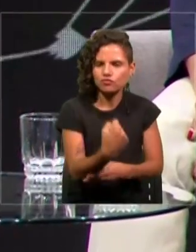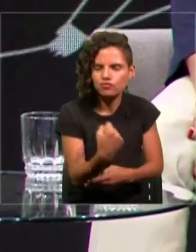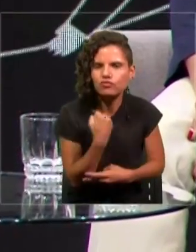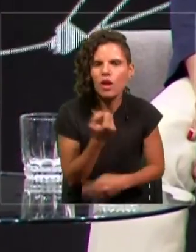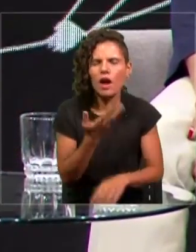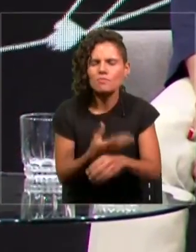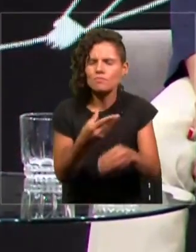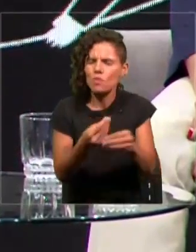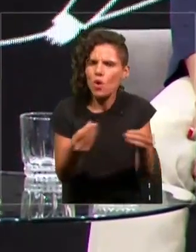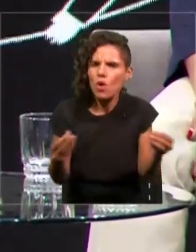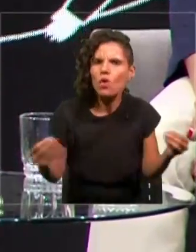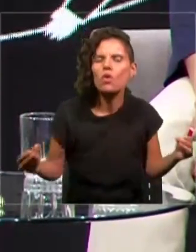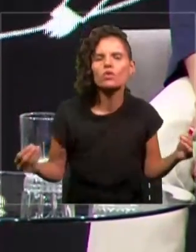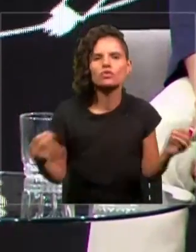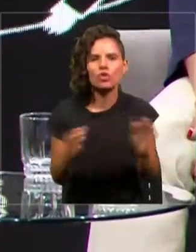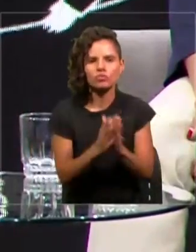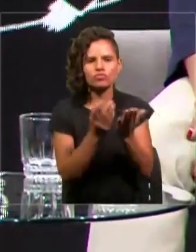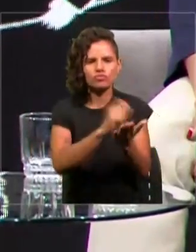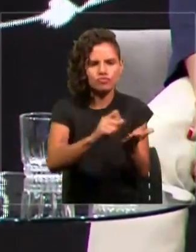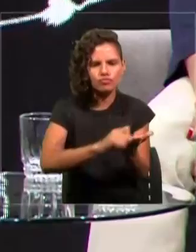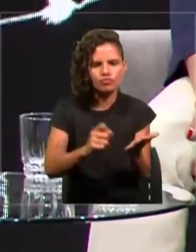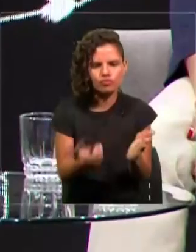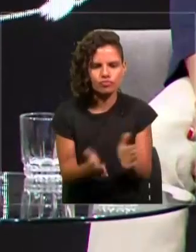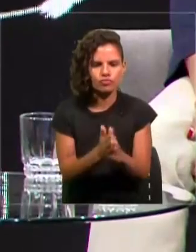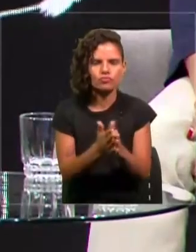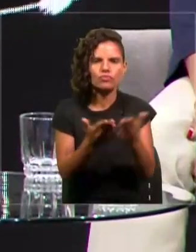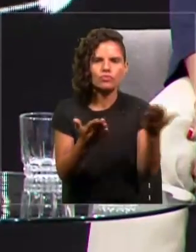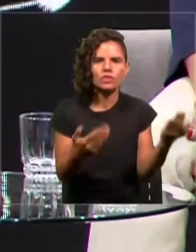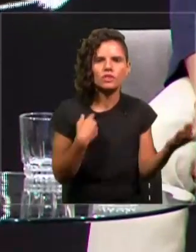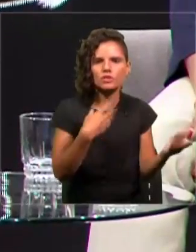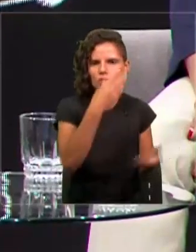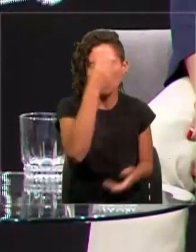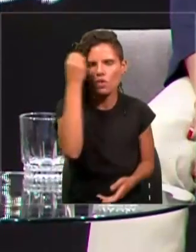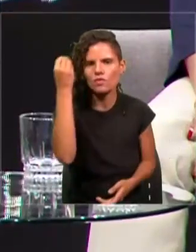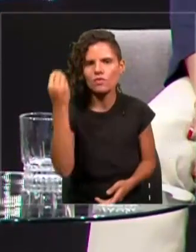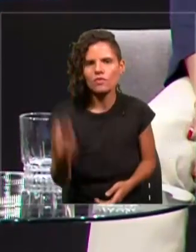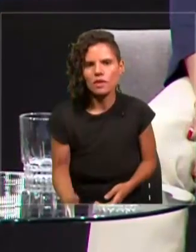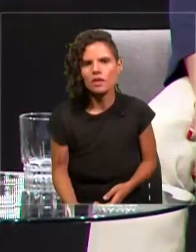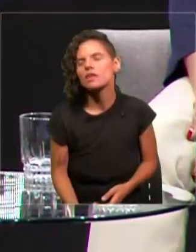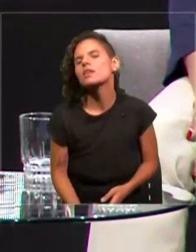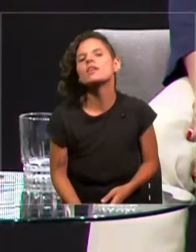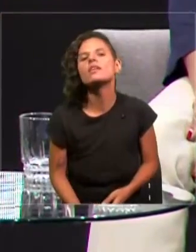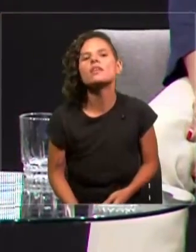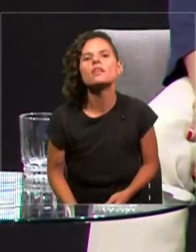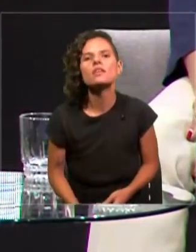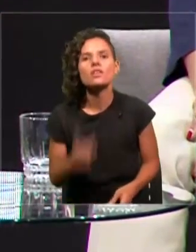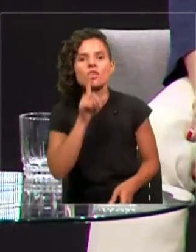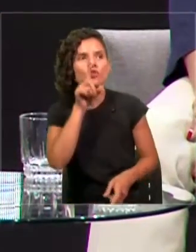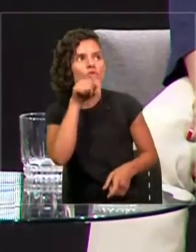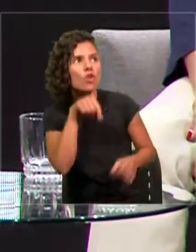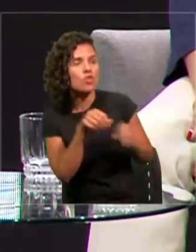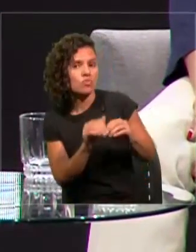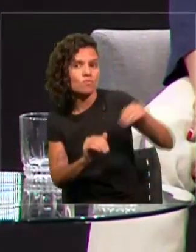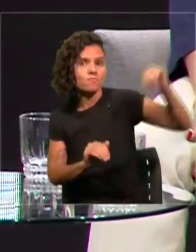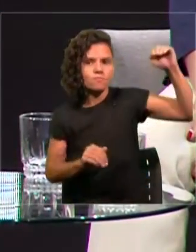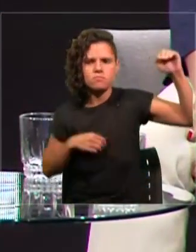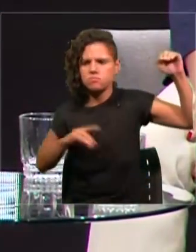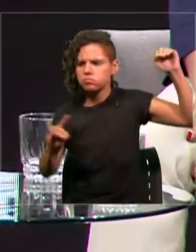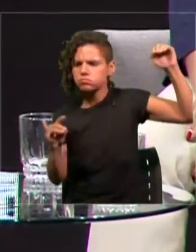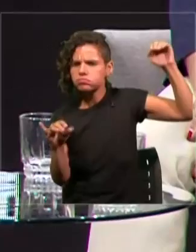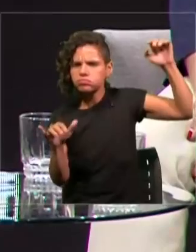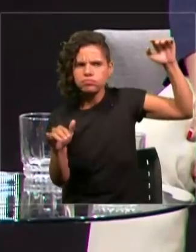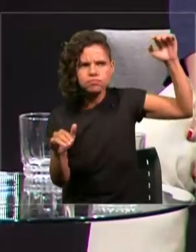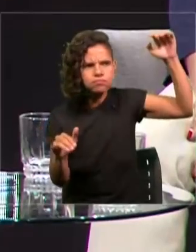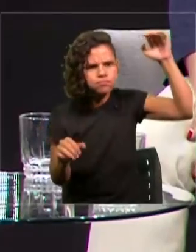llenan páginas olvidadas, que llenan páginas olvidadas. La predilección del cóndor sobre el huemul acaso nos haya